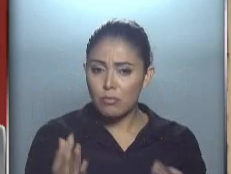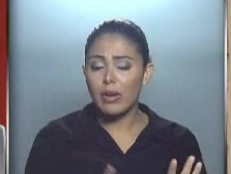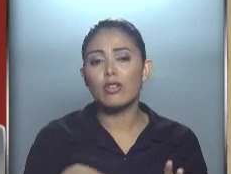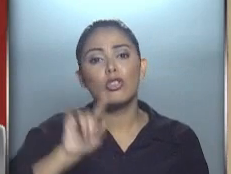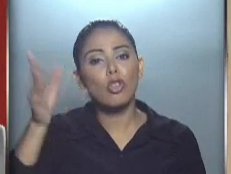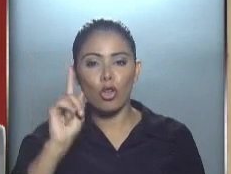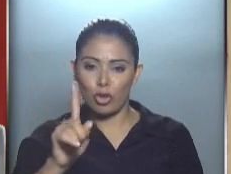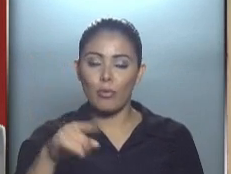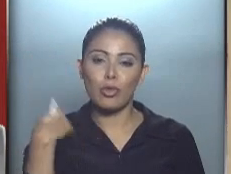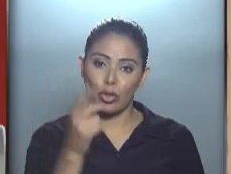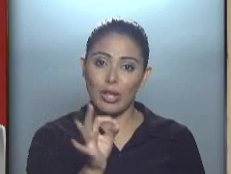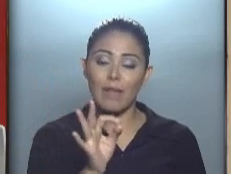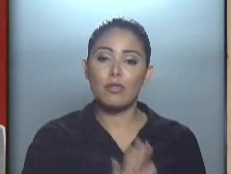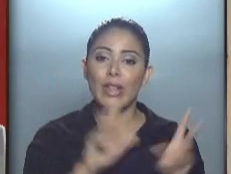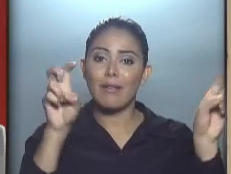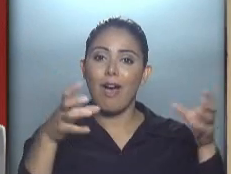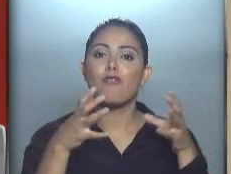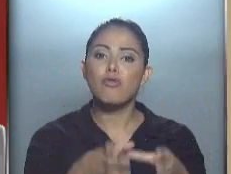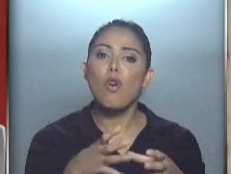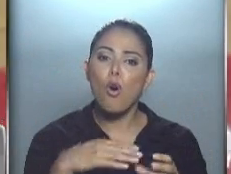al tema del fútbol no le han ido bien las cosas. De hecho,